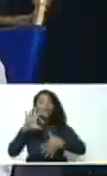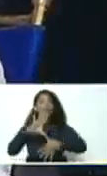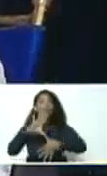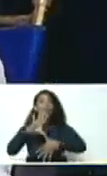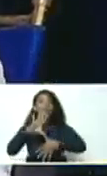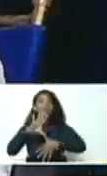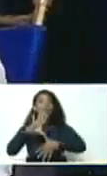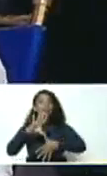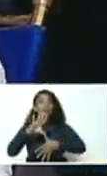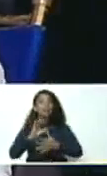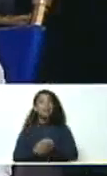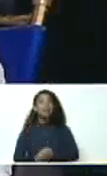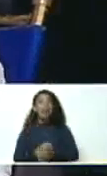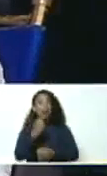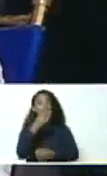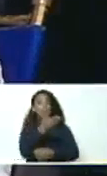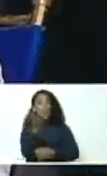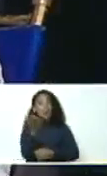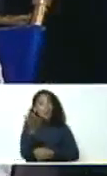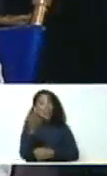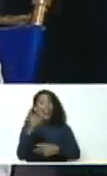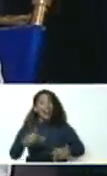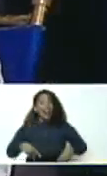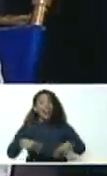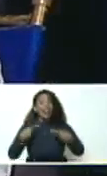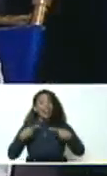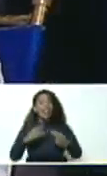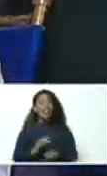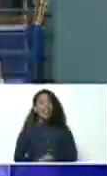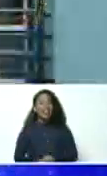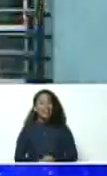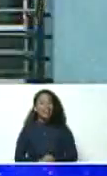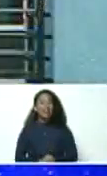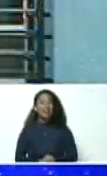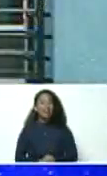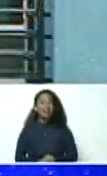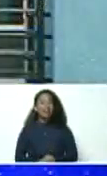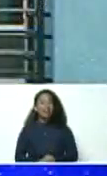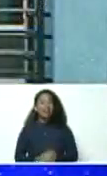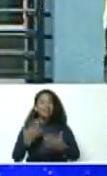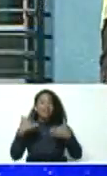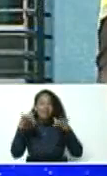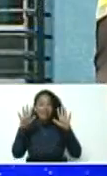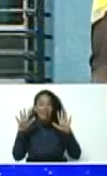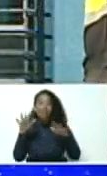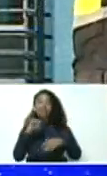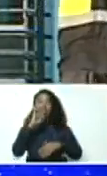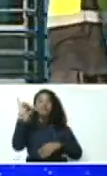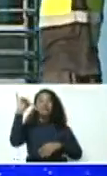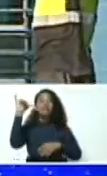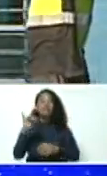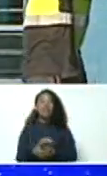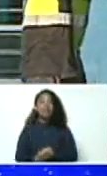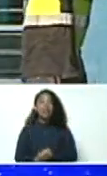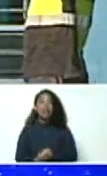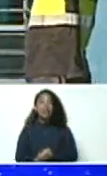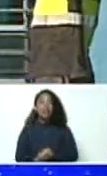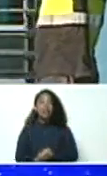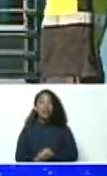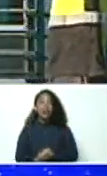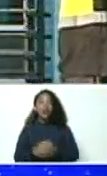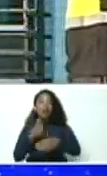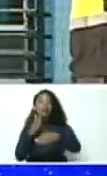¿Ah? Bueno, para que ustedes lo que es la vida, ¿verdad? Mientras se anuncia la recesión,